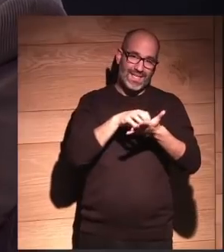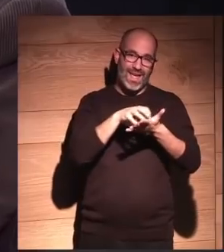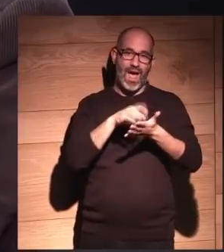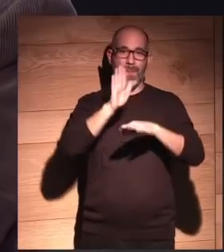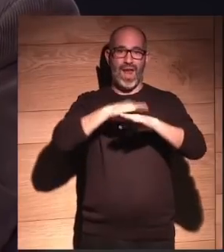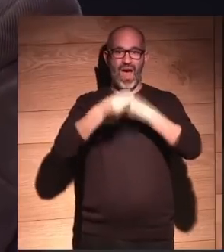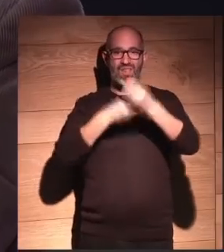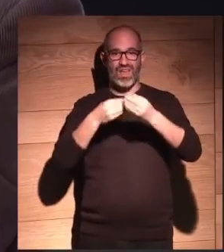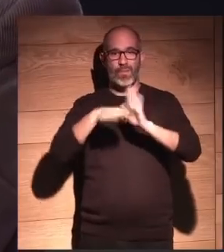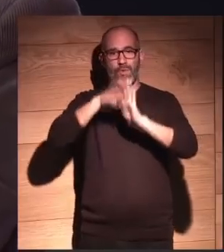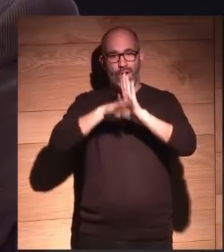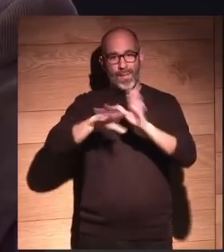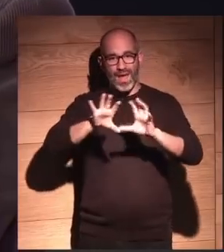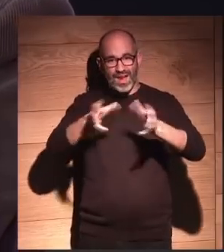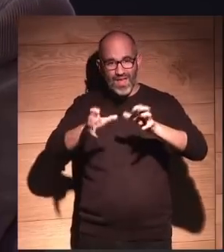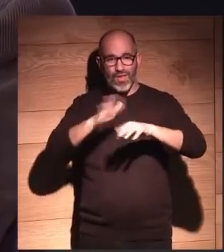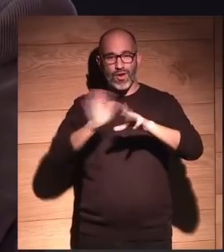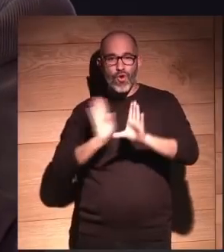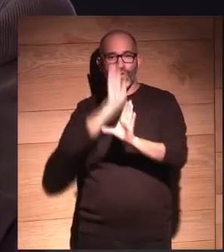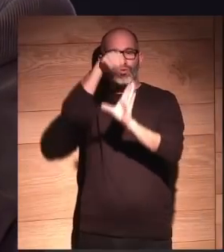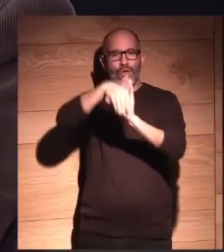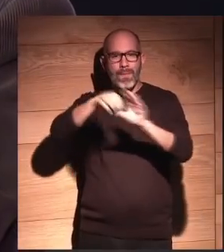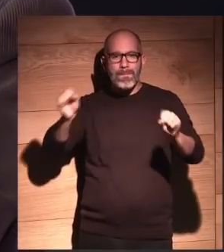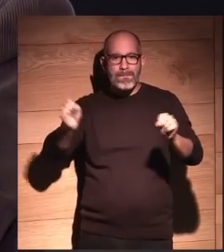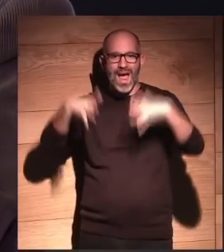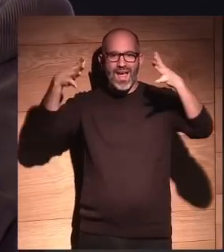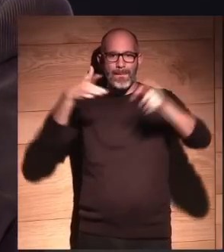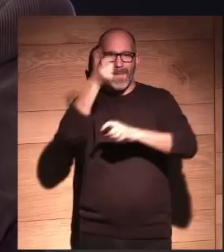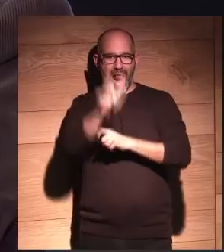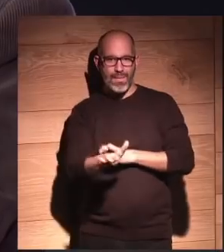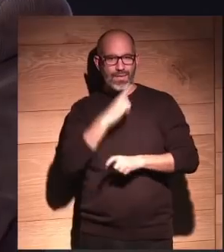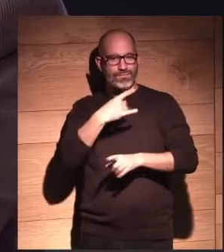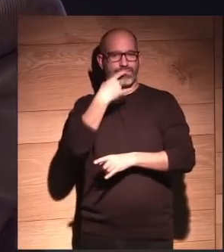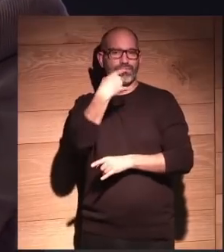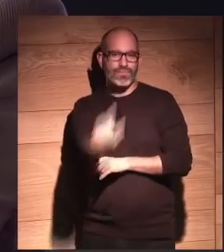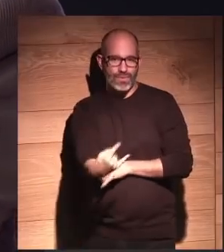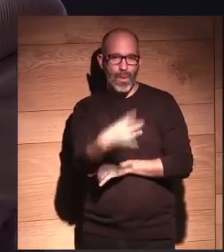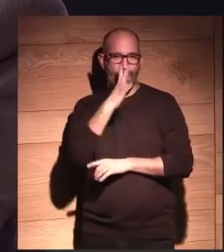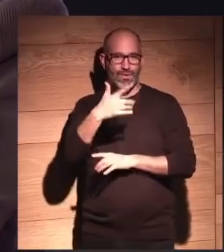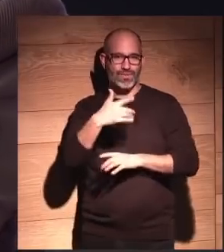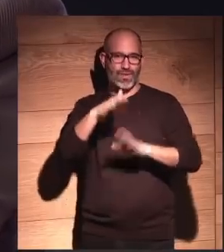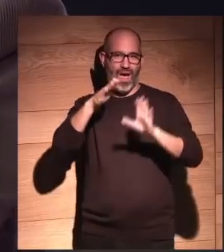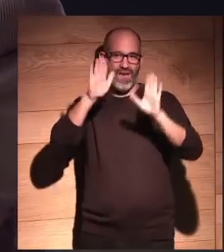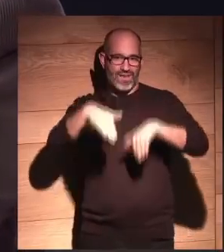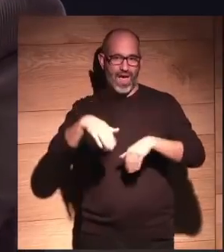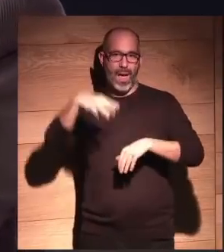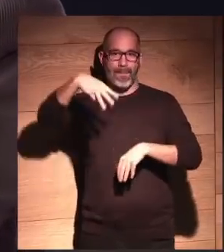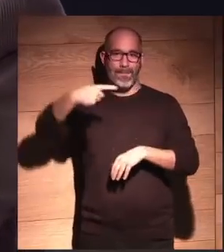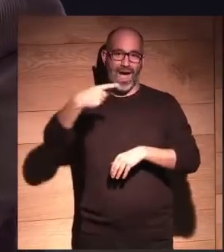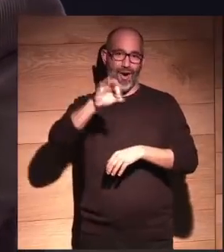radio y nos introduce en la magia de las palabras, por lo cual es lógico que sea aquí también un mago